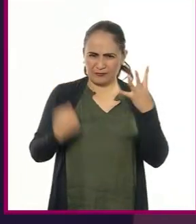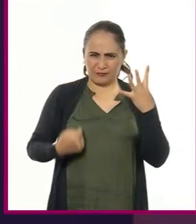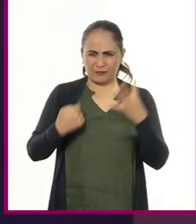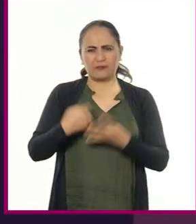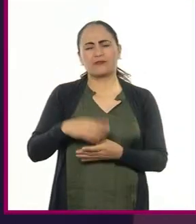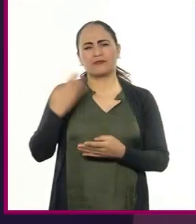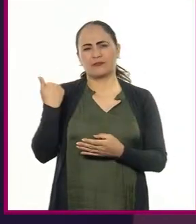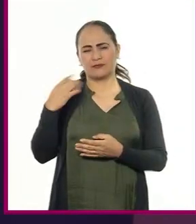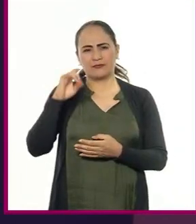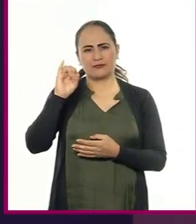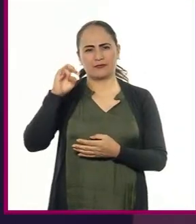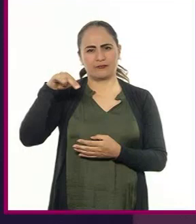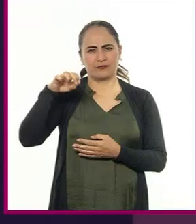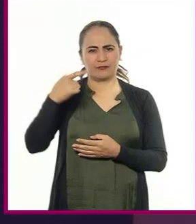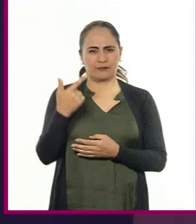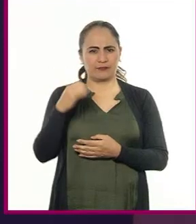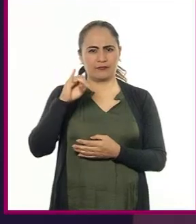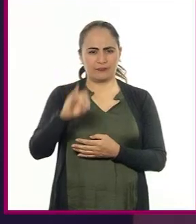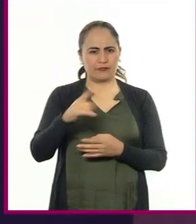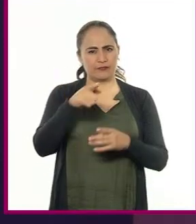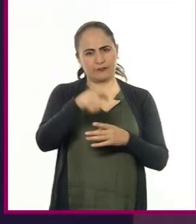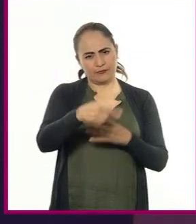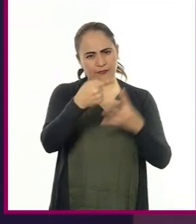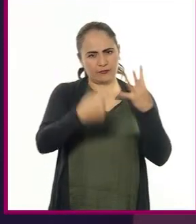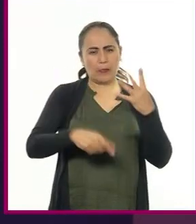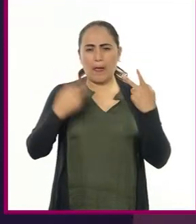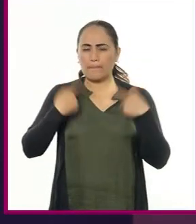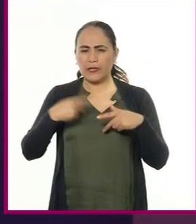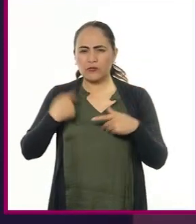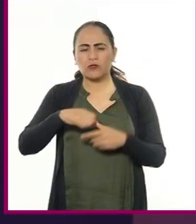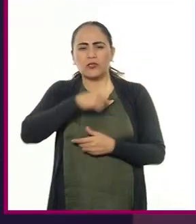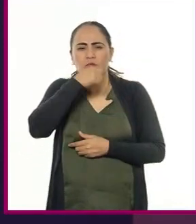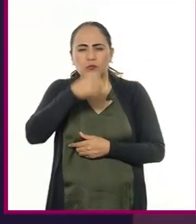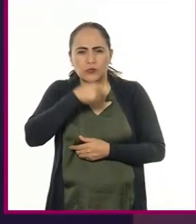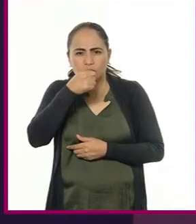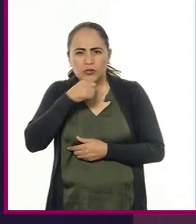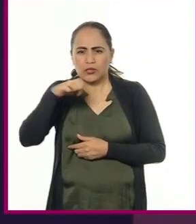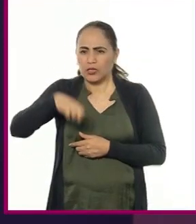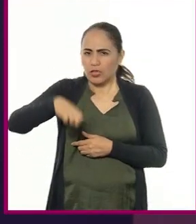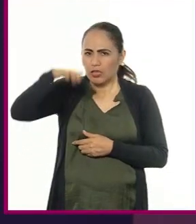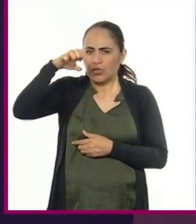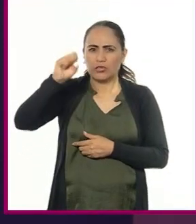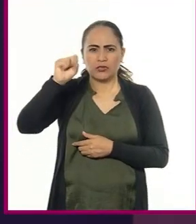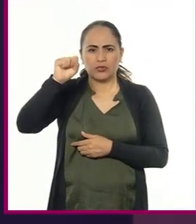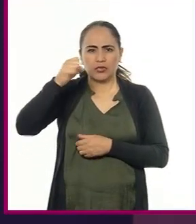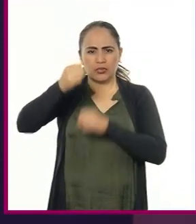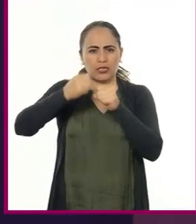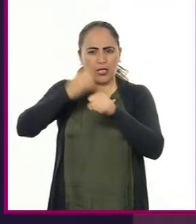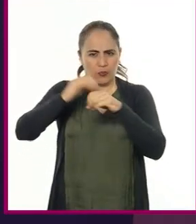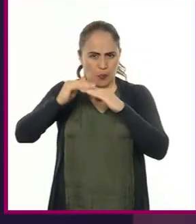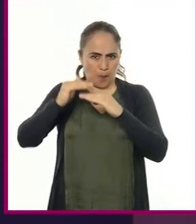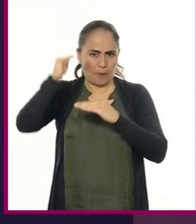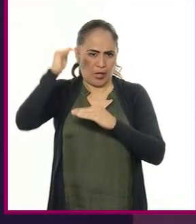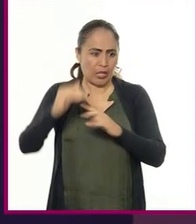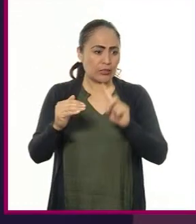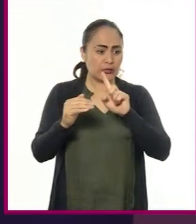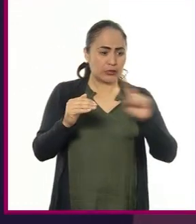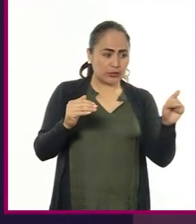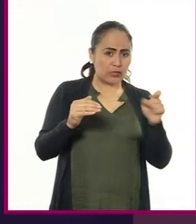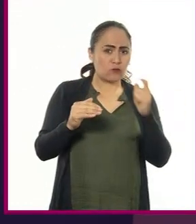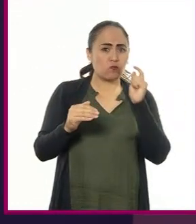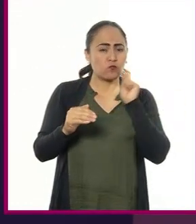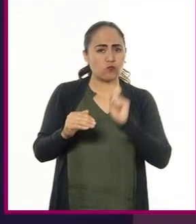el INEGI con respecto al número de adultos mayores de 60 años por cada 100 niñas, niños